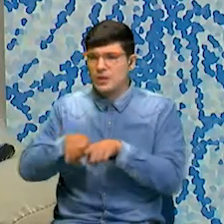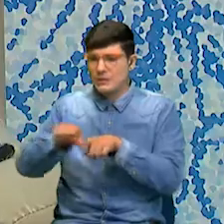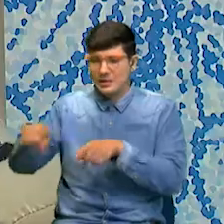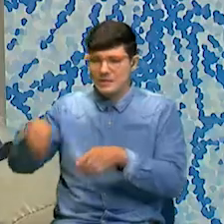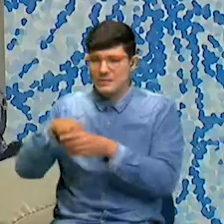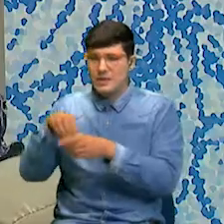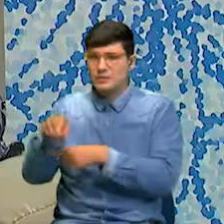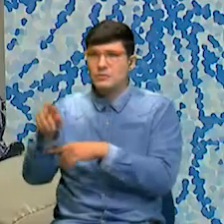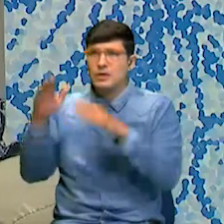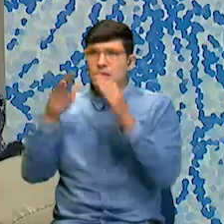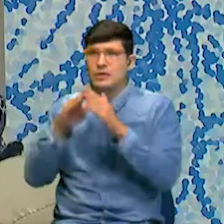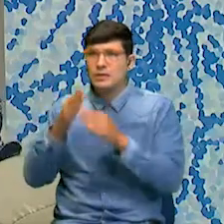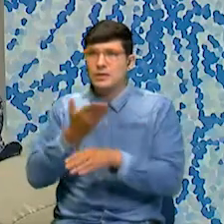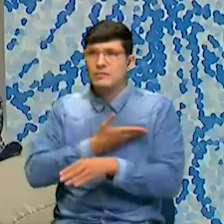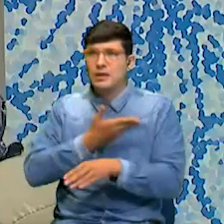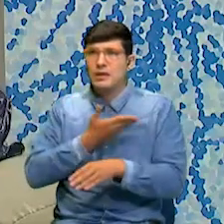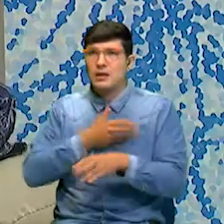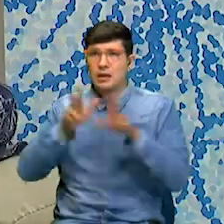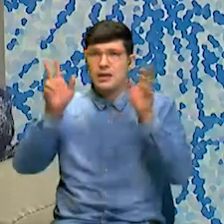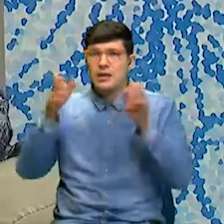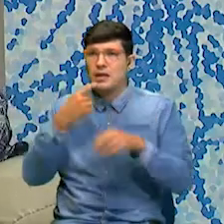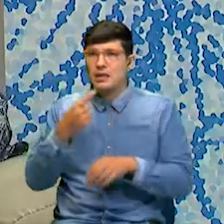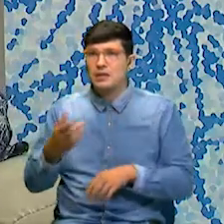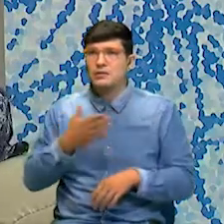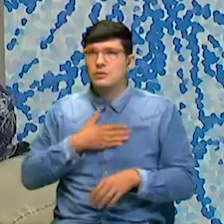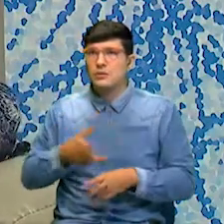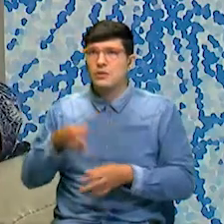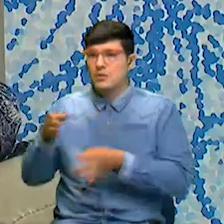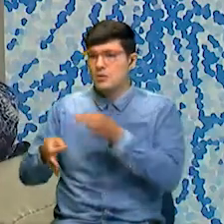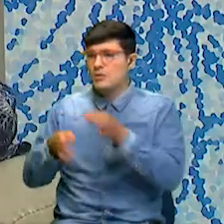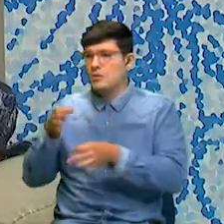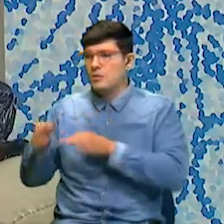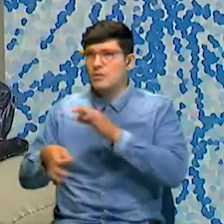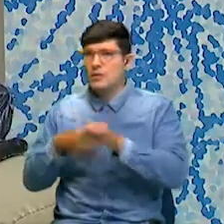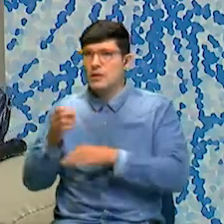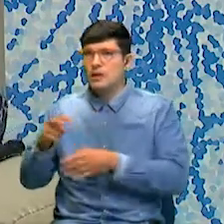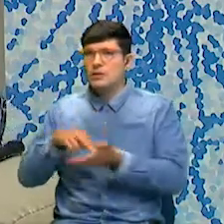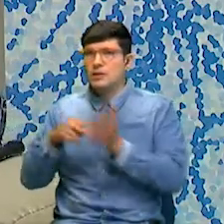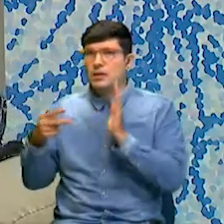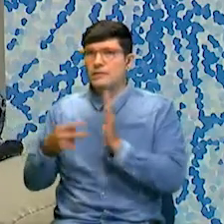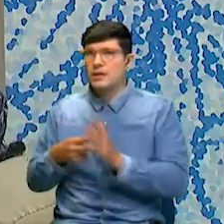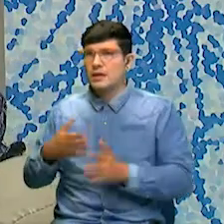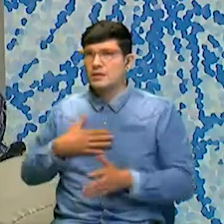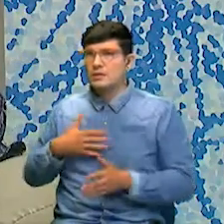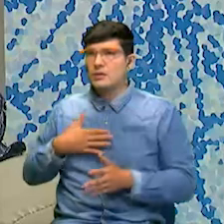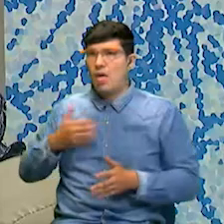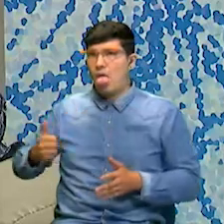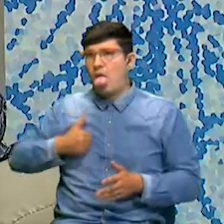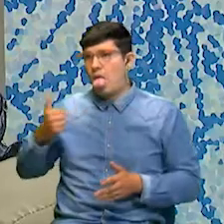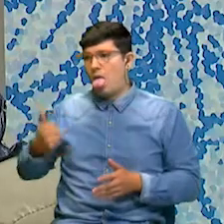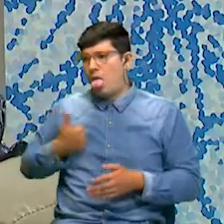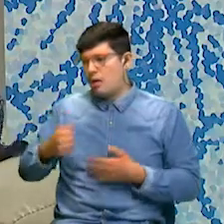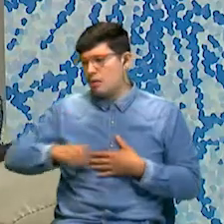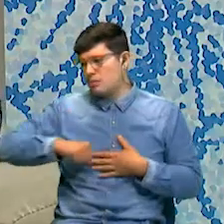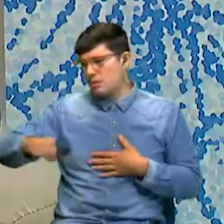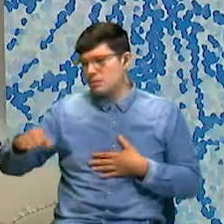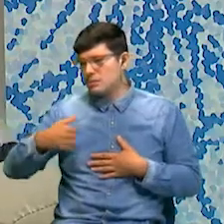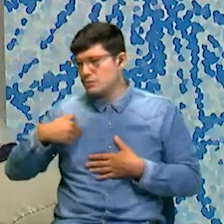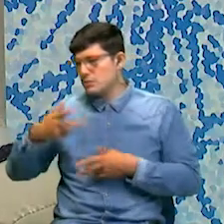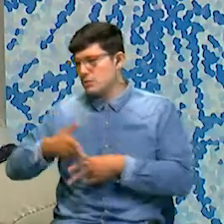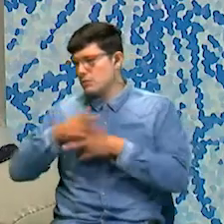casa materna aduciendo que ella la está cuidando, o sea, se está cobrando por la derecha,